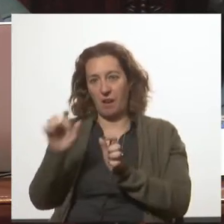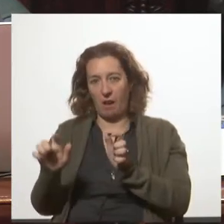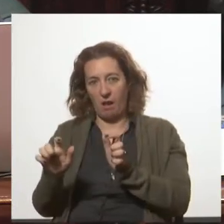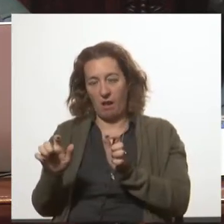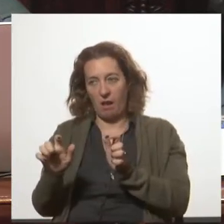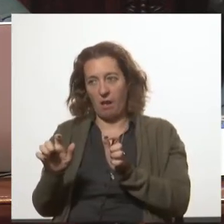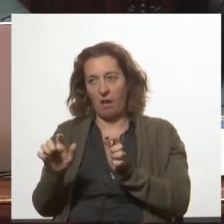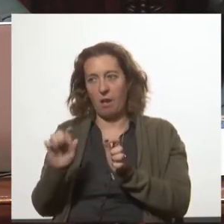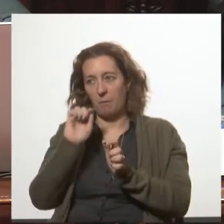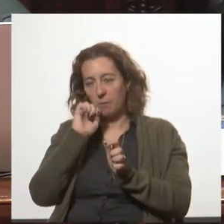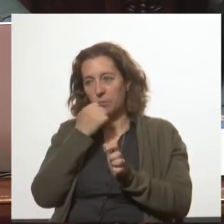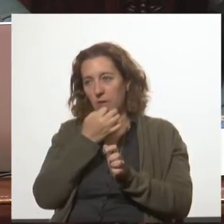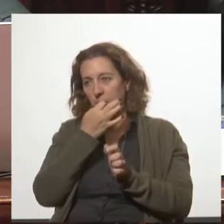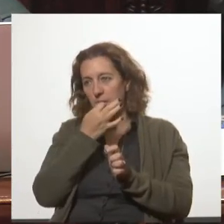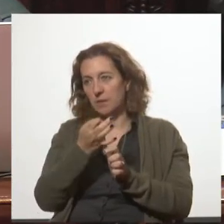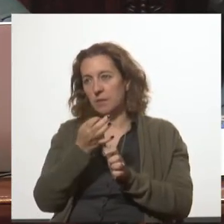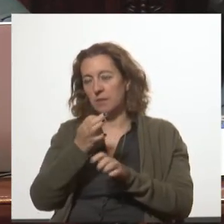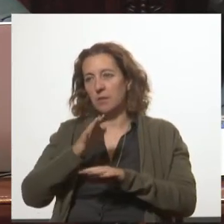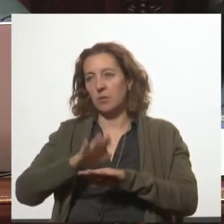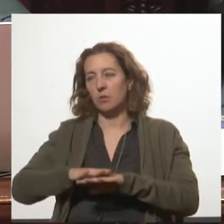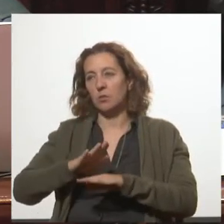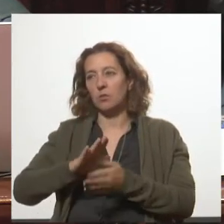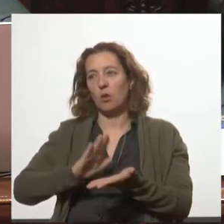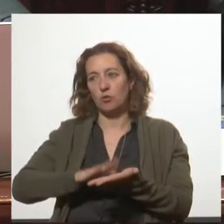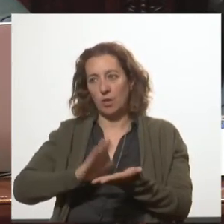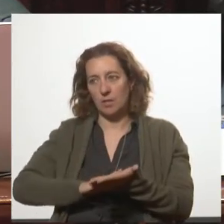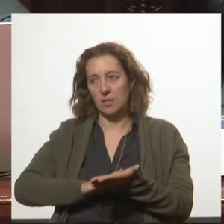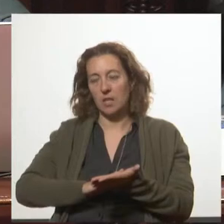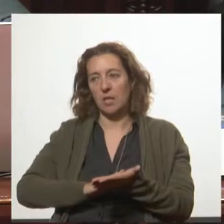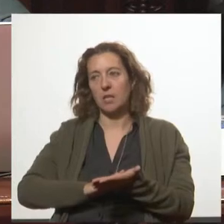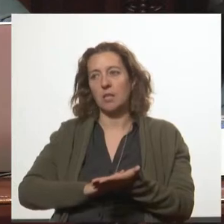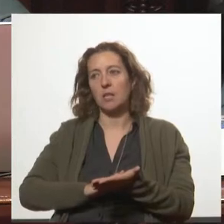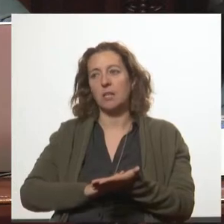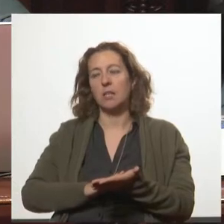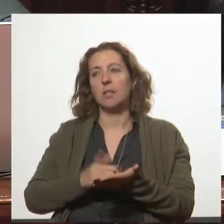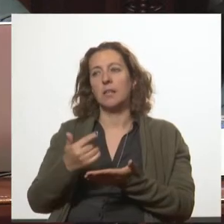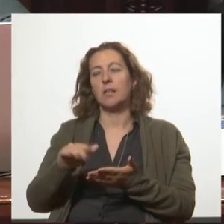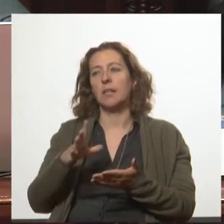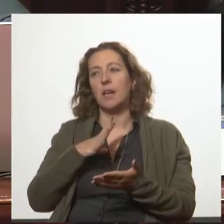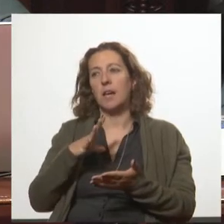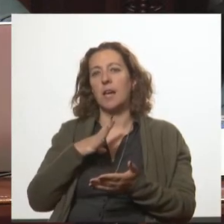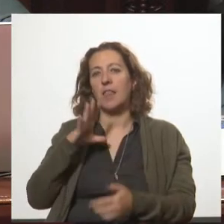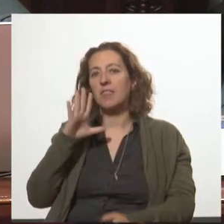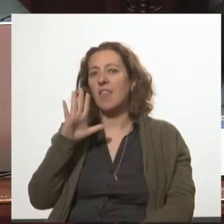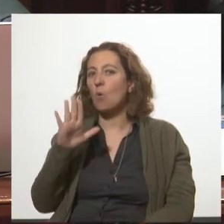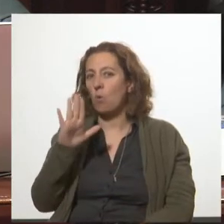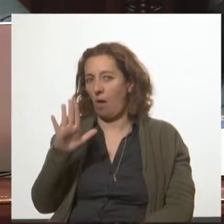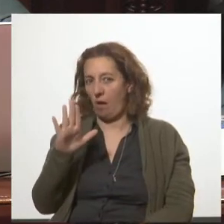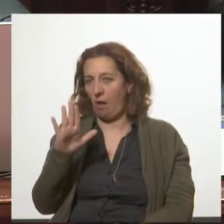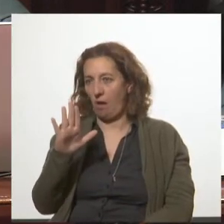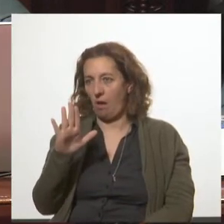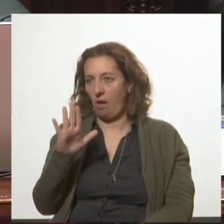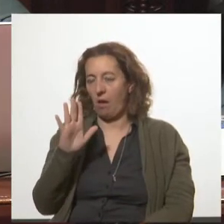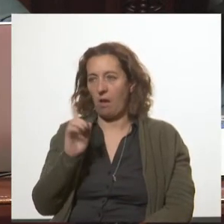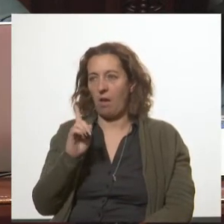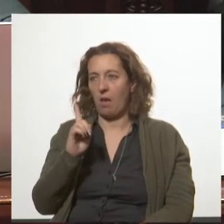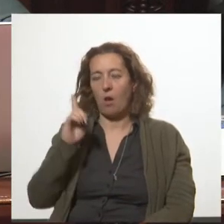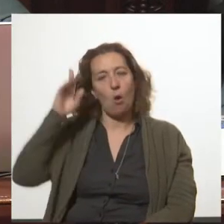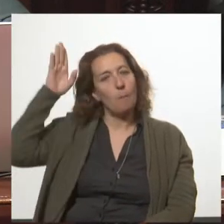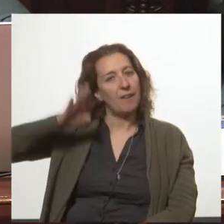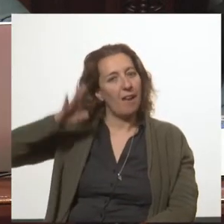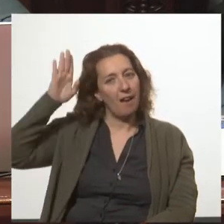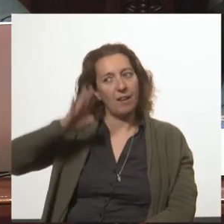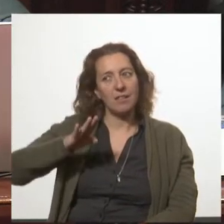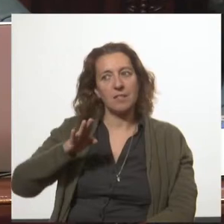me gustaría simplemente deja para que quede constancia en la versión taquigráfica del cual porque existe una deuda a saldar en los homenajes